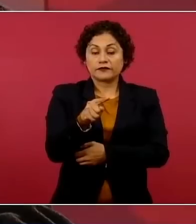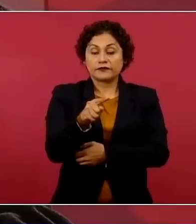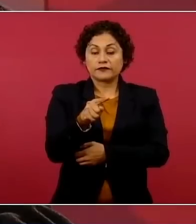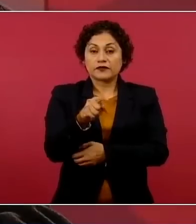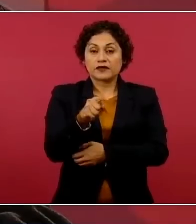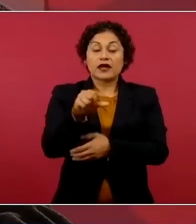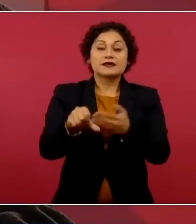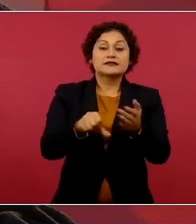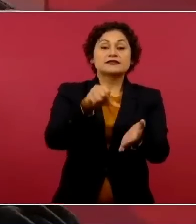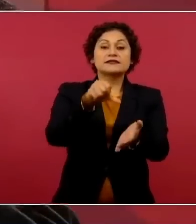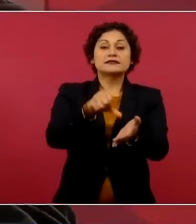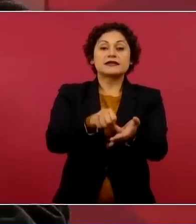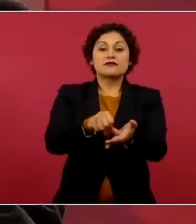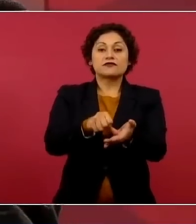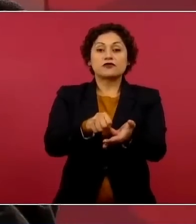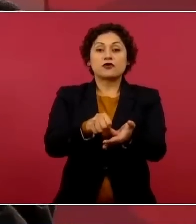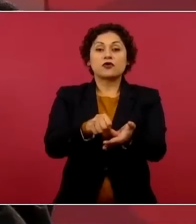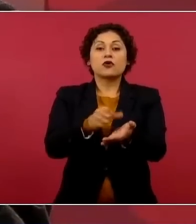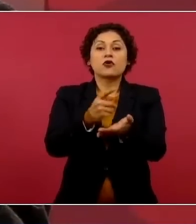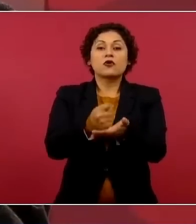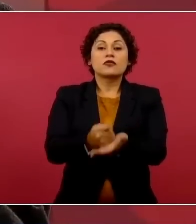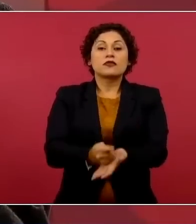centros de rehabilitación.